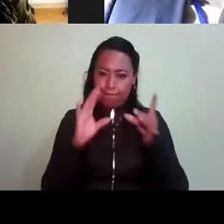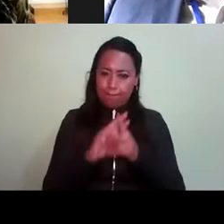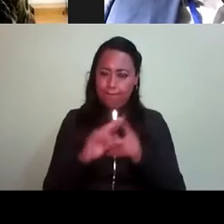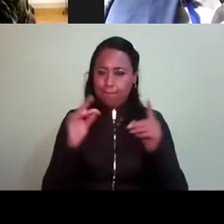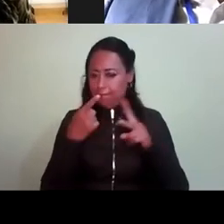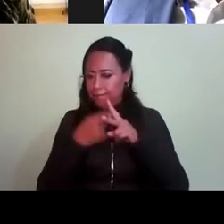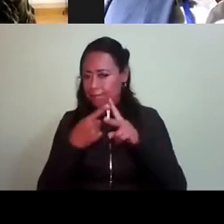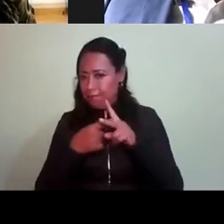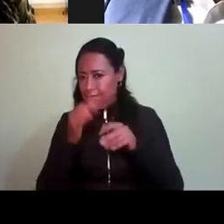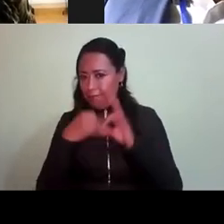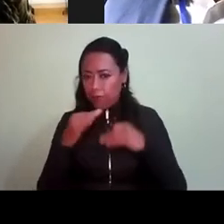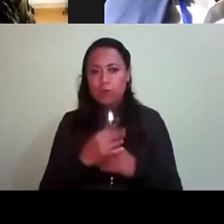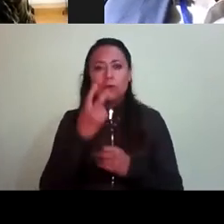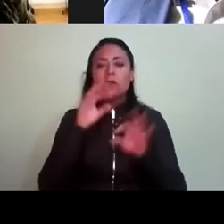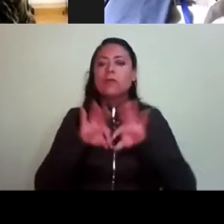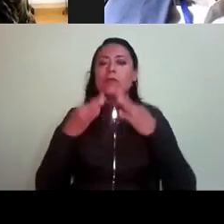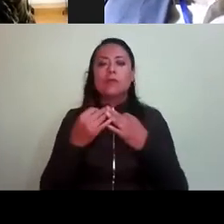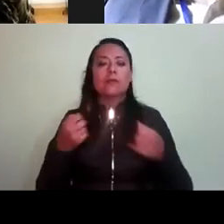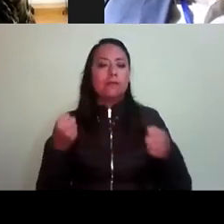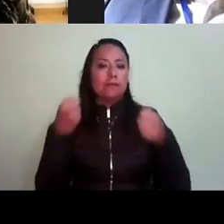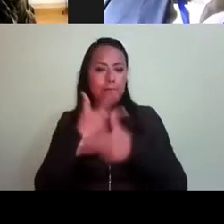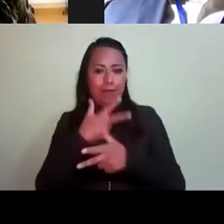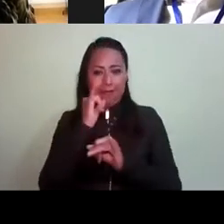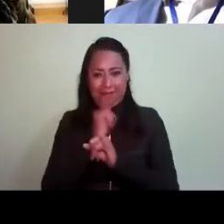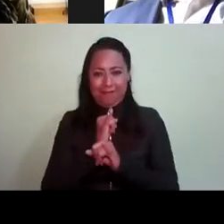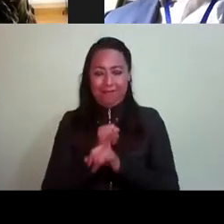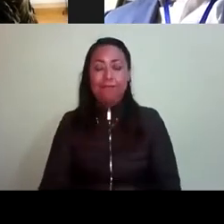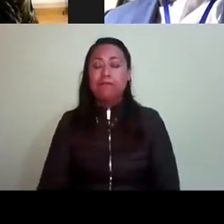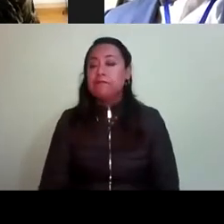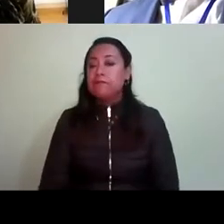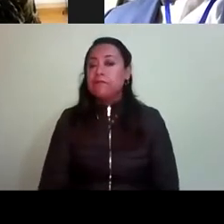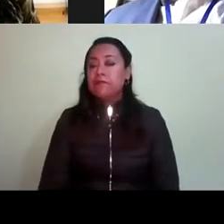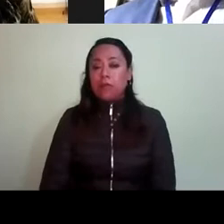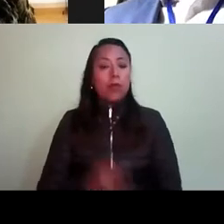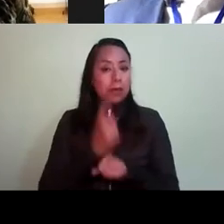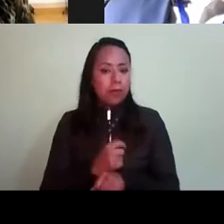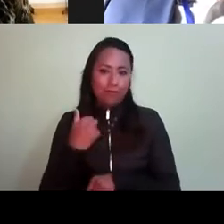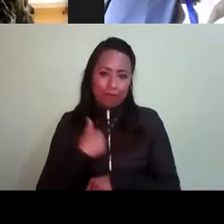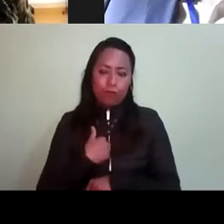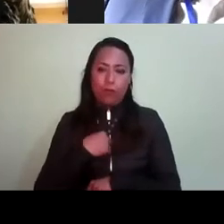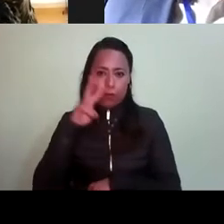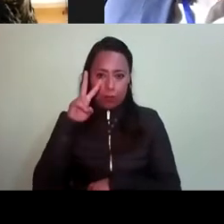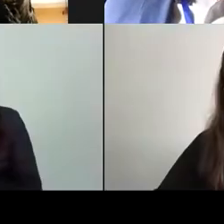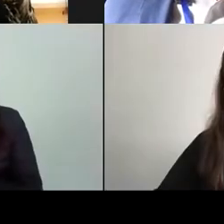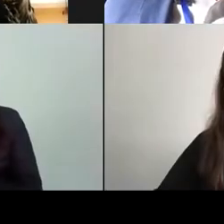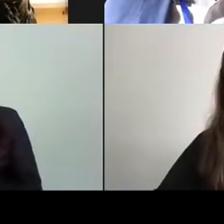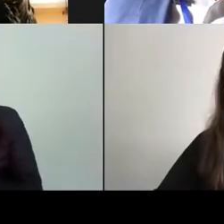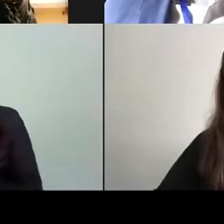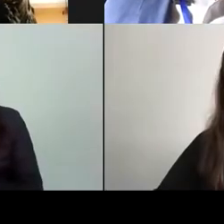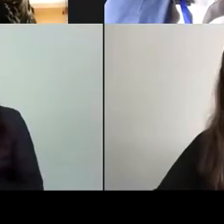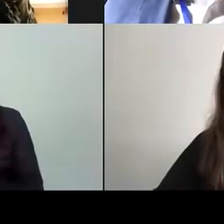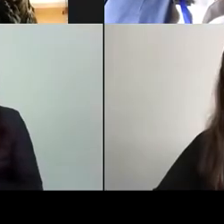modalidad virtual. Primero que nada, deseando que su